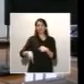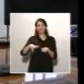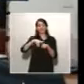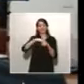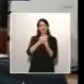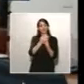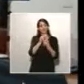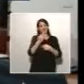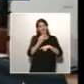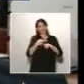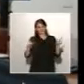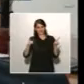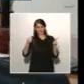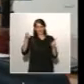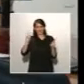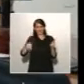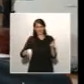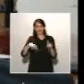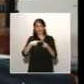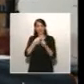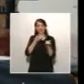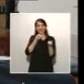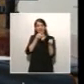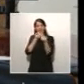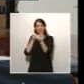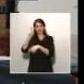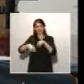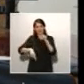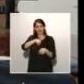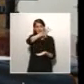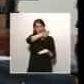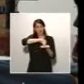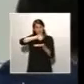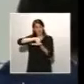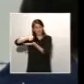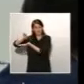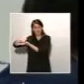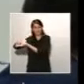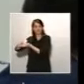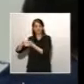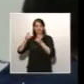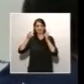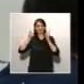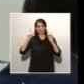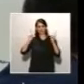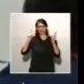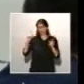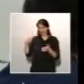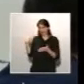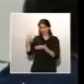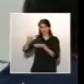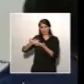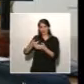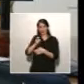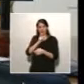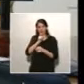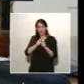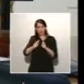los datos que se han ido reportando sobre el crecimiento de casos a lo largo de las últimas horas, y también ahora tendrá